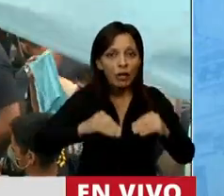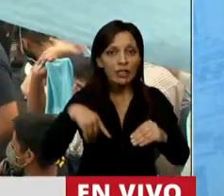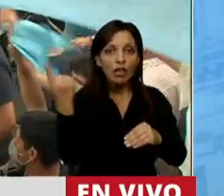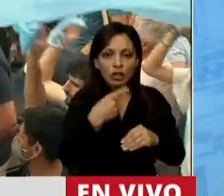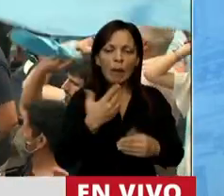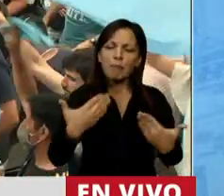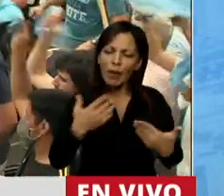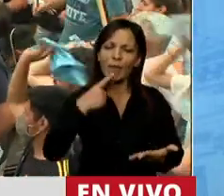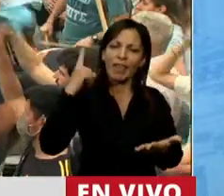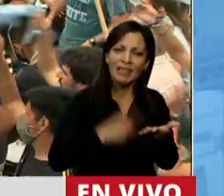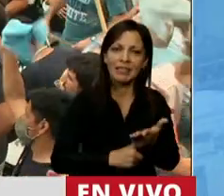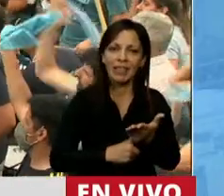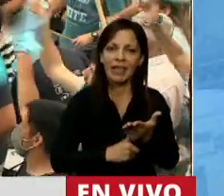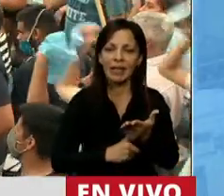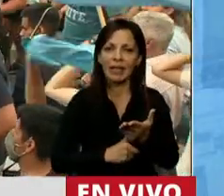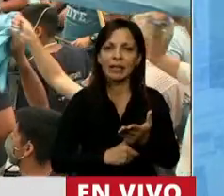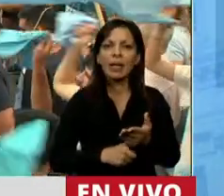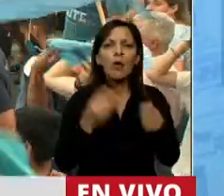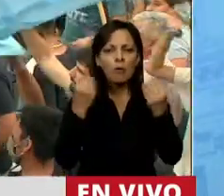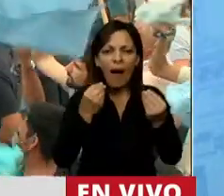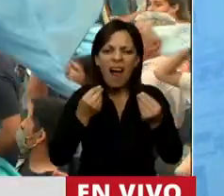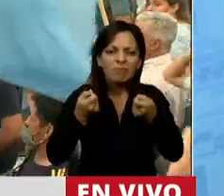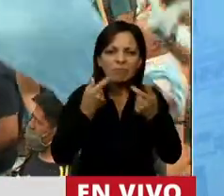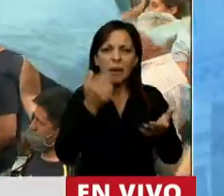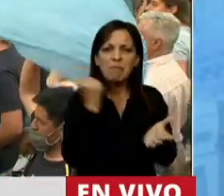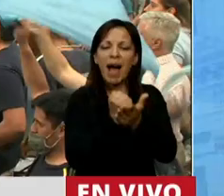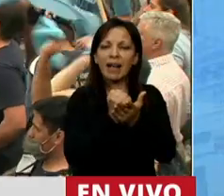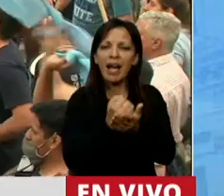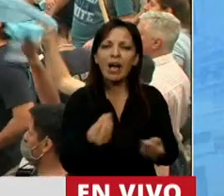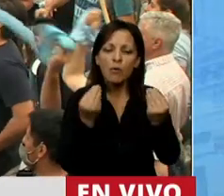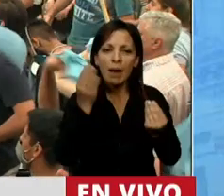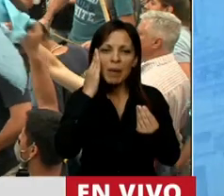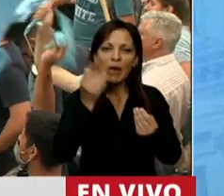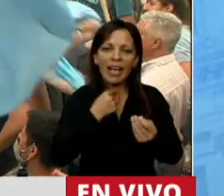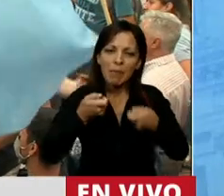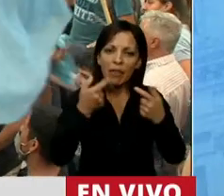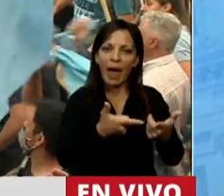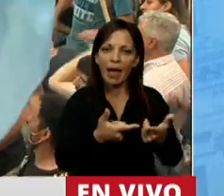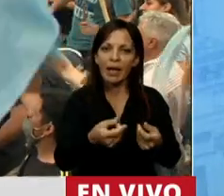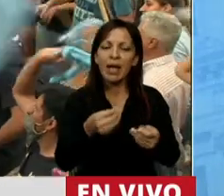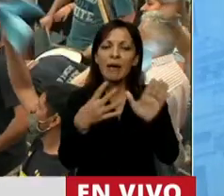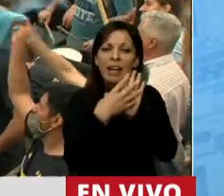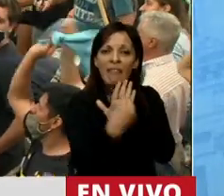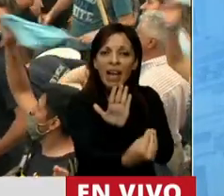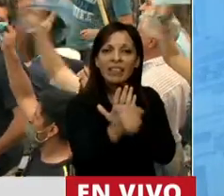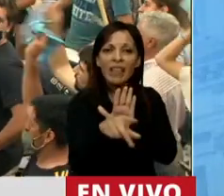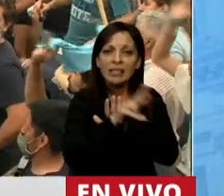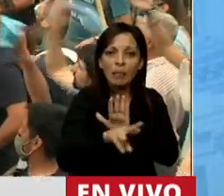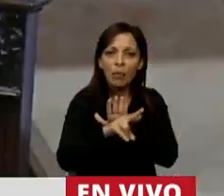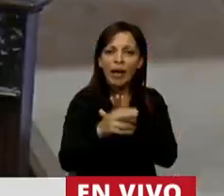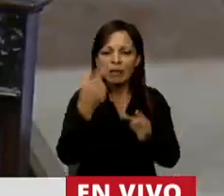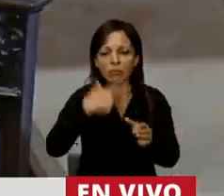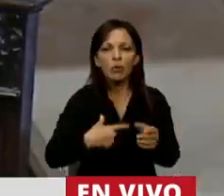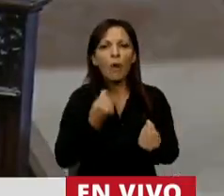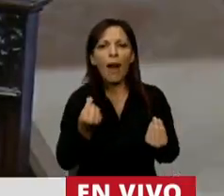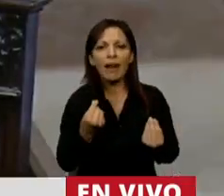acá qué muesca en la pared queremos dejar, qué memoria de esas pibas queremos ser. Y yo elijo, y nosotras